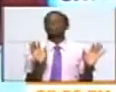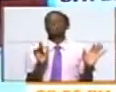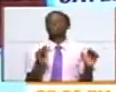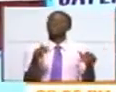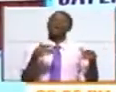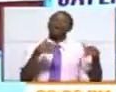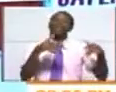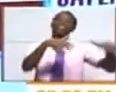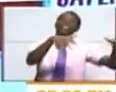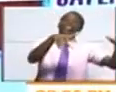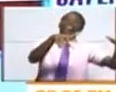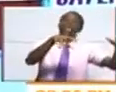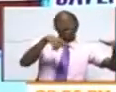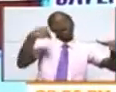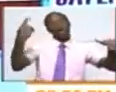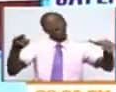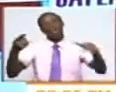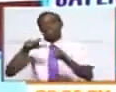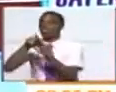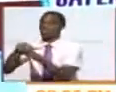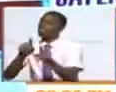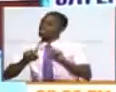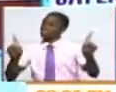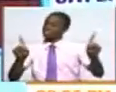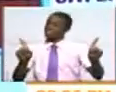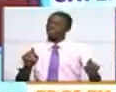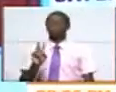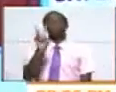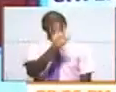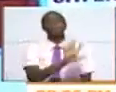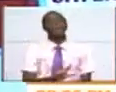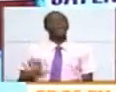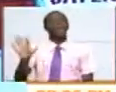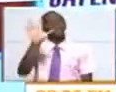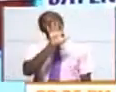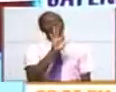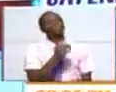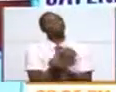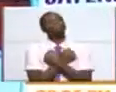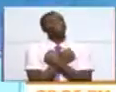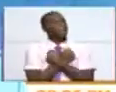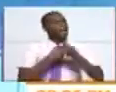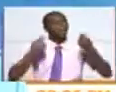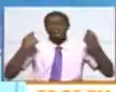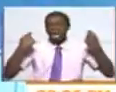dispersar y otra muy distinta, reprimir. Venezuela, te amo en demasía.